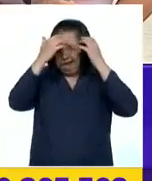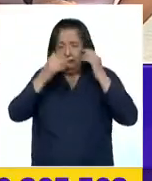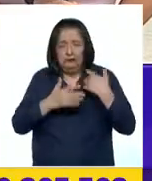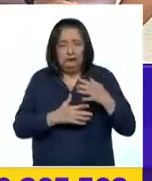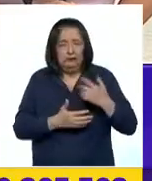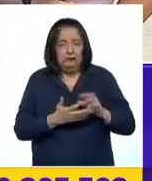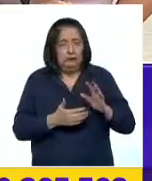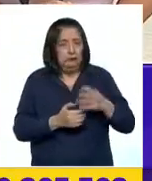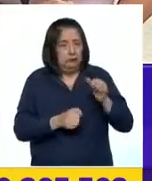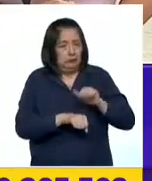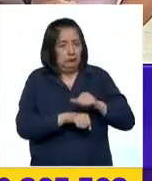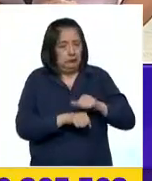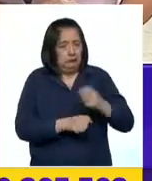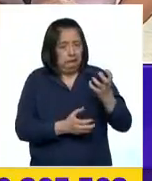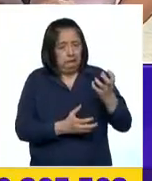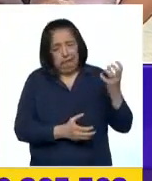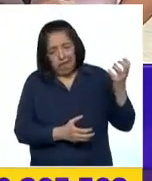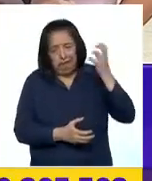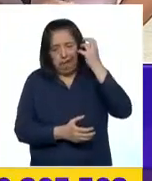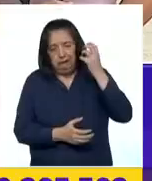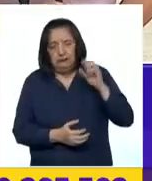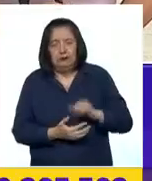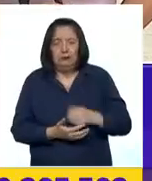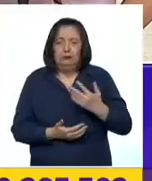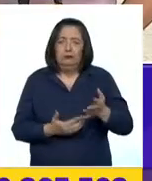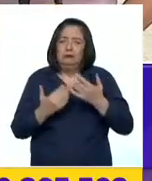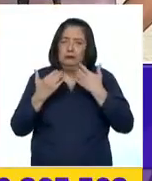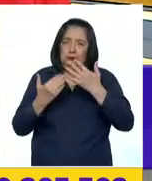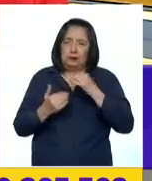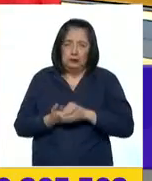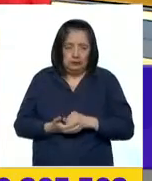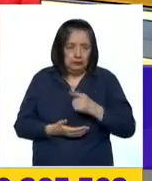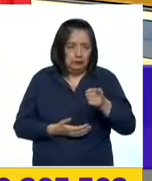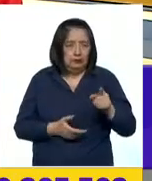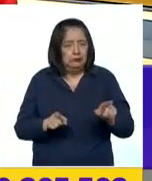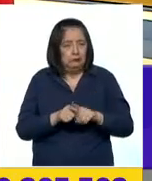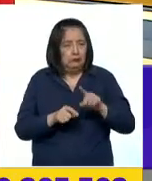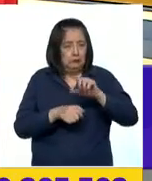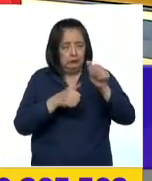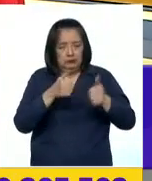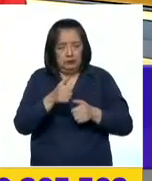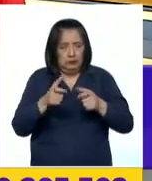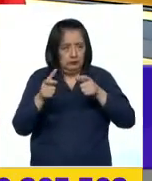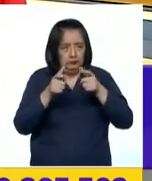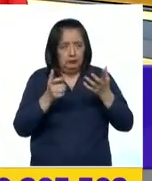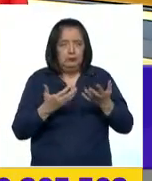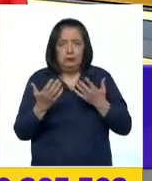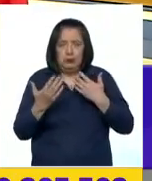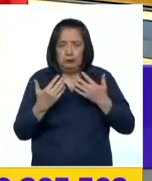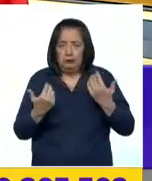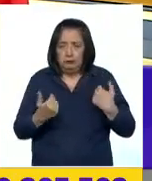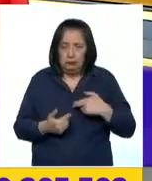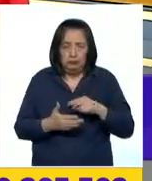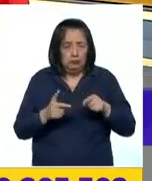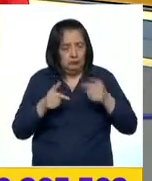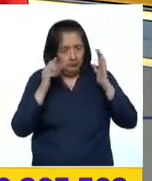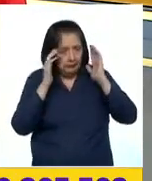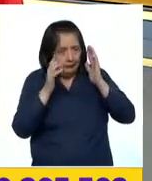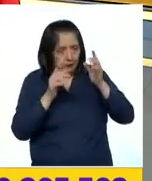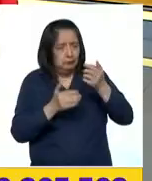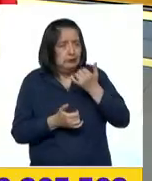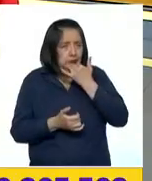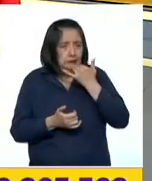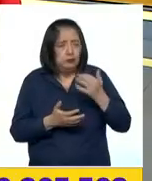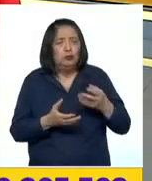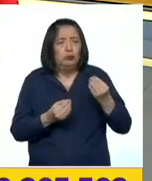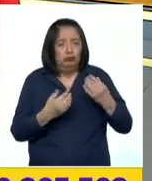de este ataque con una piedra. Por supuesto, muchas gracias, Carla, al subgerente de fiscalización también por conversar con nosotros. Quedamos al pendiente de cómo se